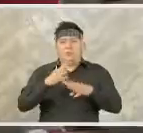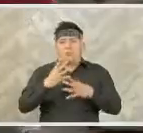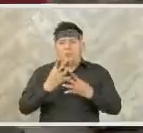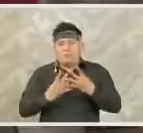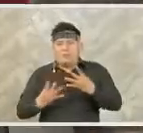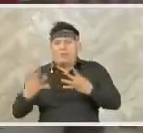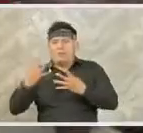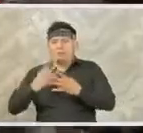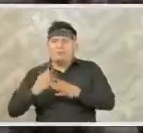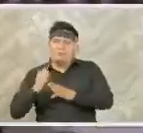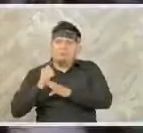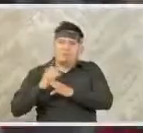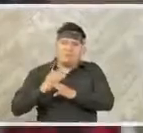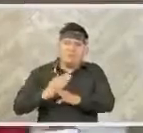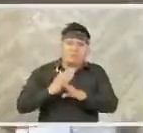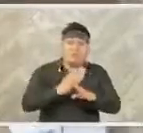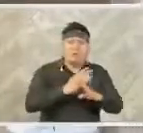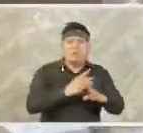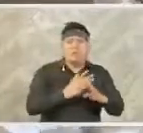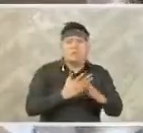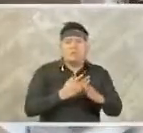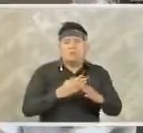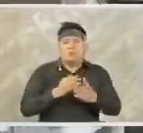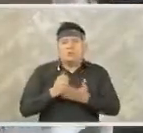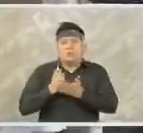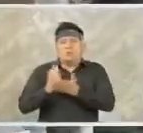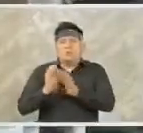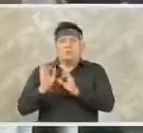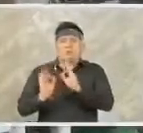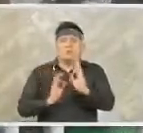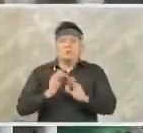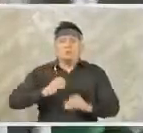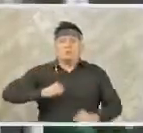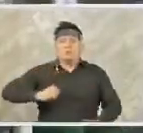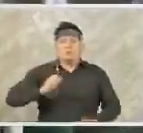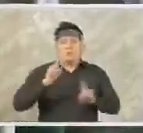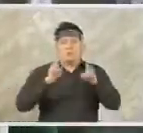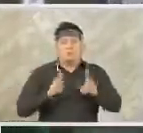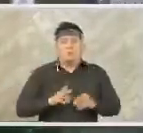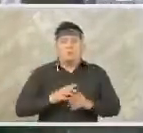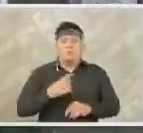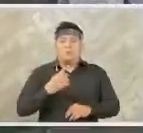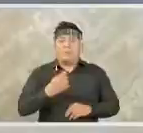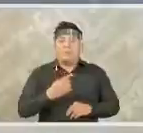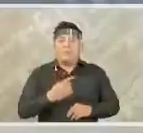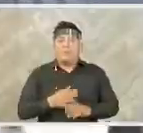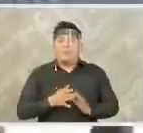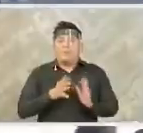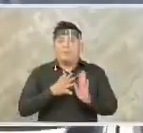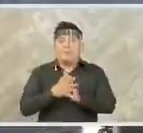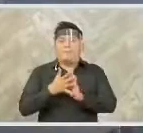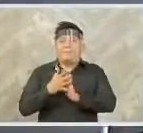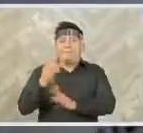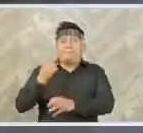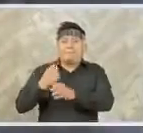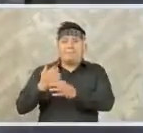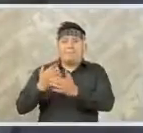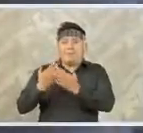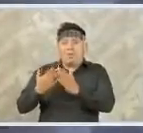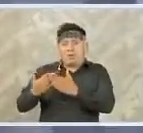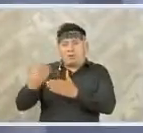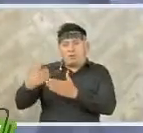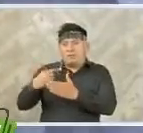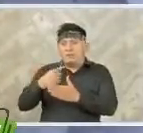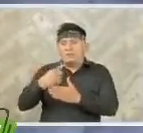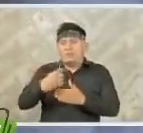los líderes, para las personas que trabajan en defensa de los derechos humanos, como de pronto estábamos hablando un poquito anteriormente, el componente